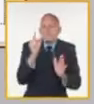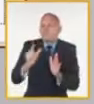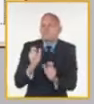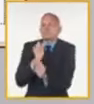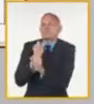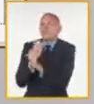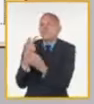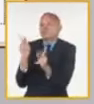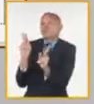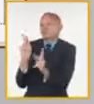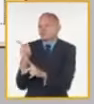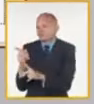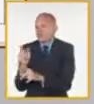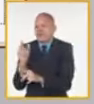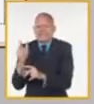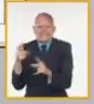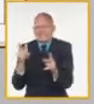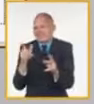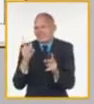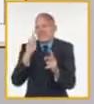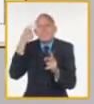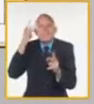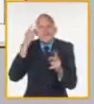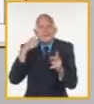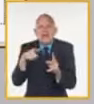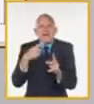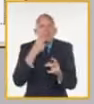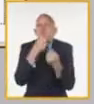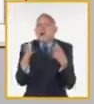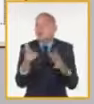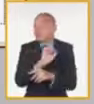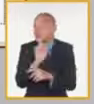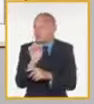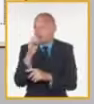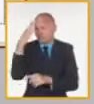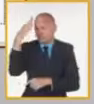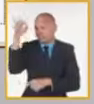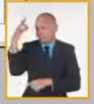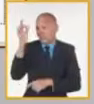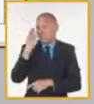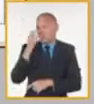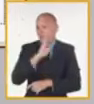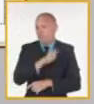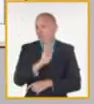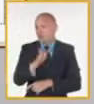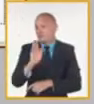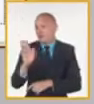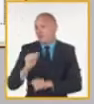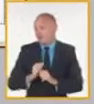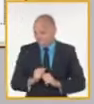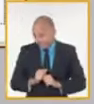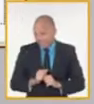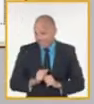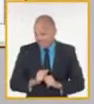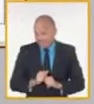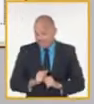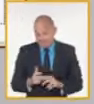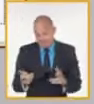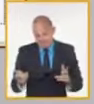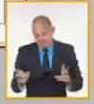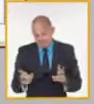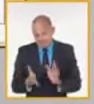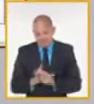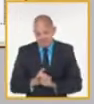trabajadoras o sea tienen todo eso muy bien pensado y que es muy bien articulado y que opera está operando hoy en día contra Cuba